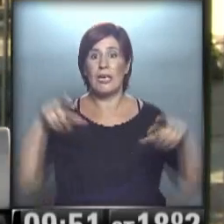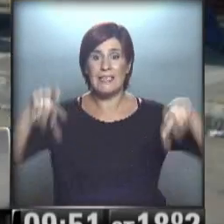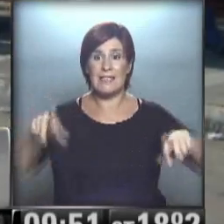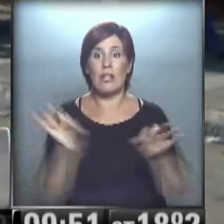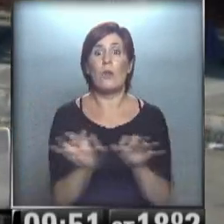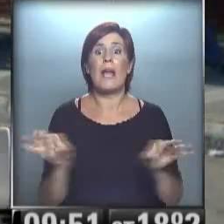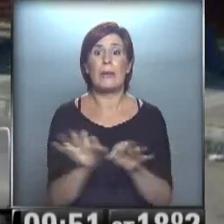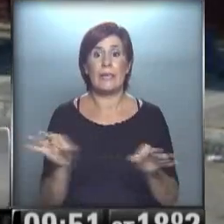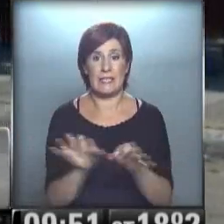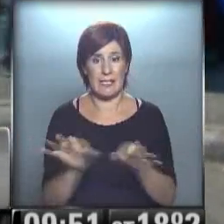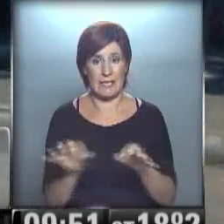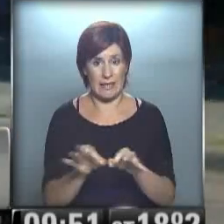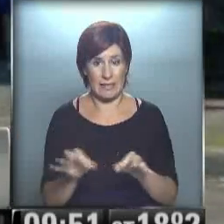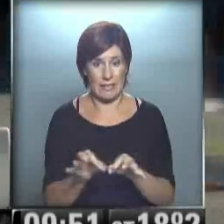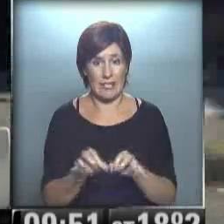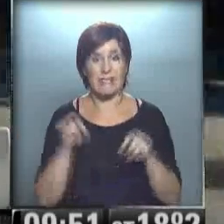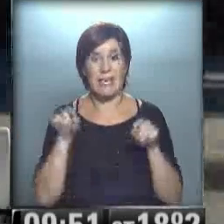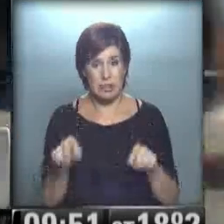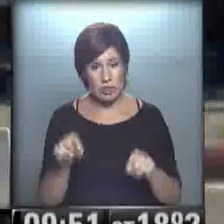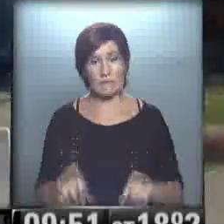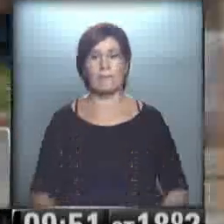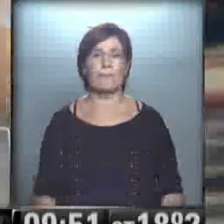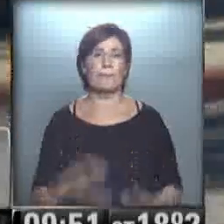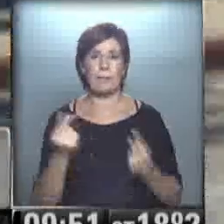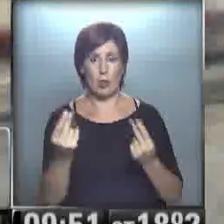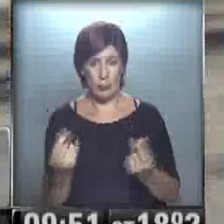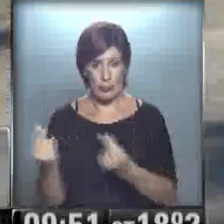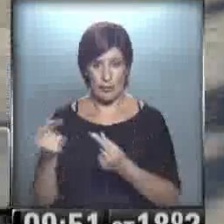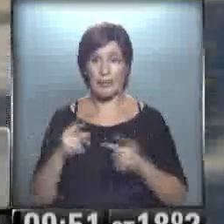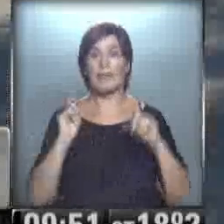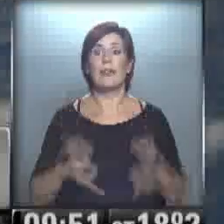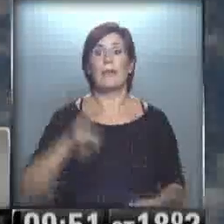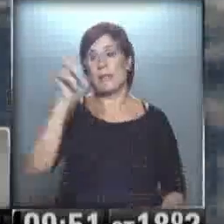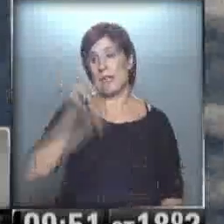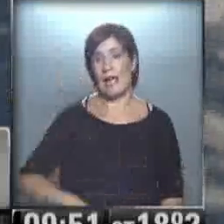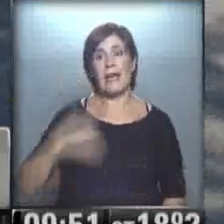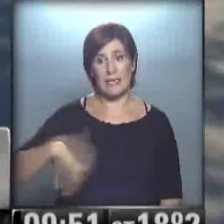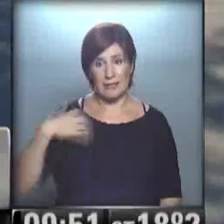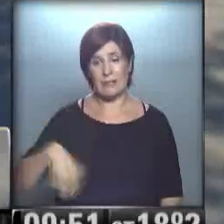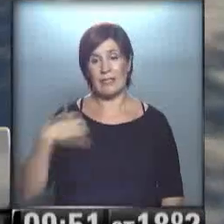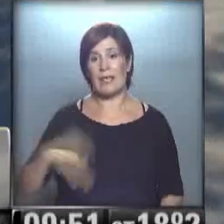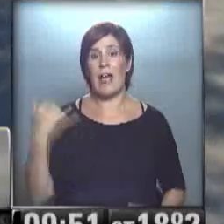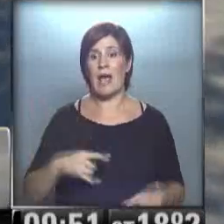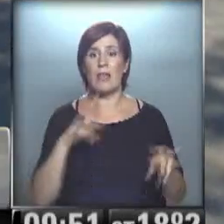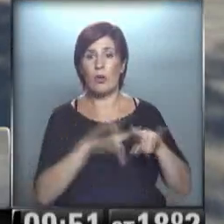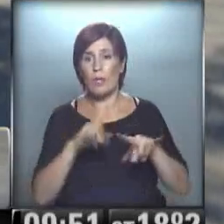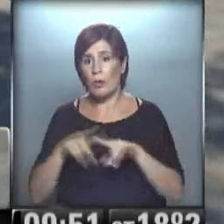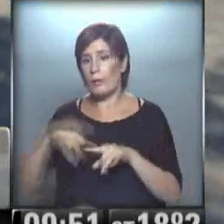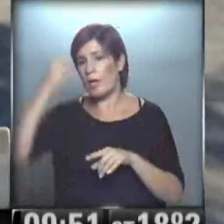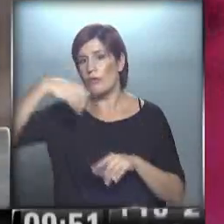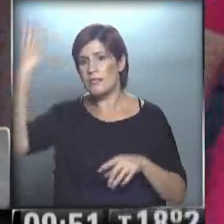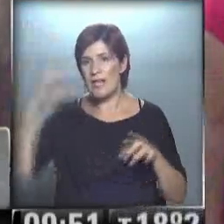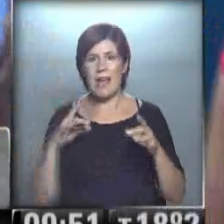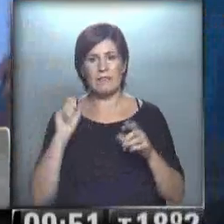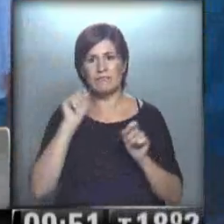ahí en Gutenberg 350 en distintos lugares del país ya está señalizado en la página oficial en el blogspot oficial